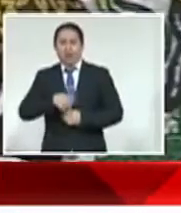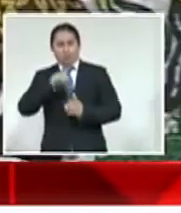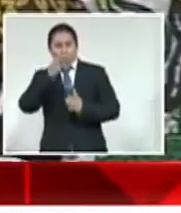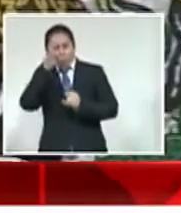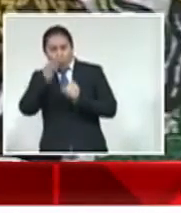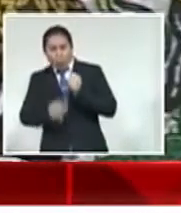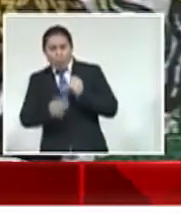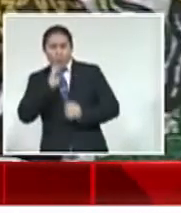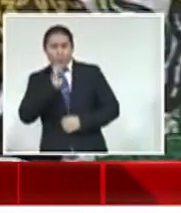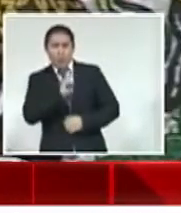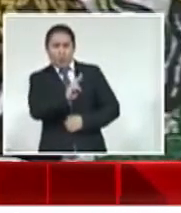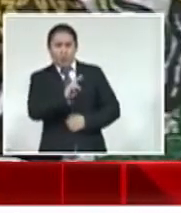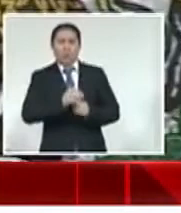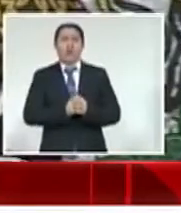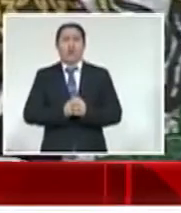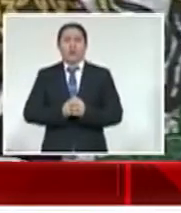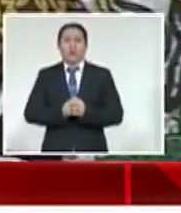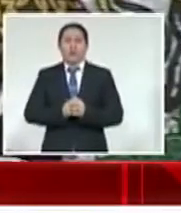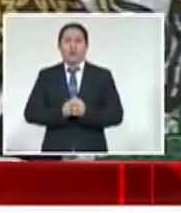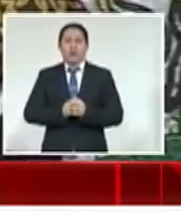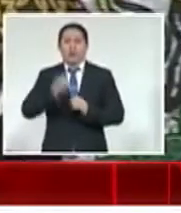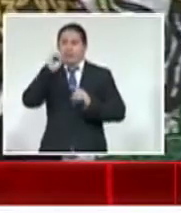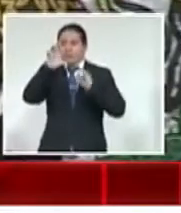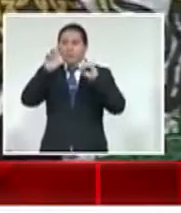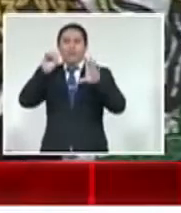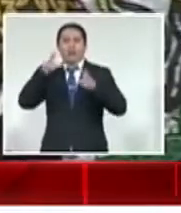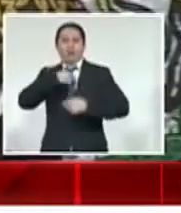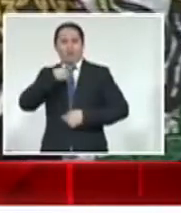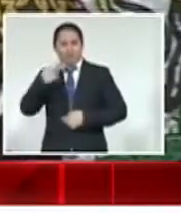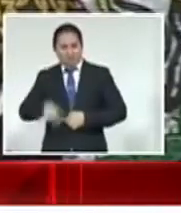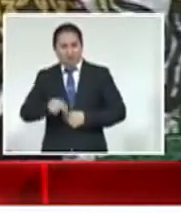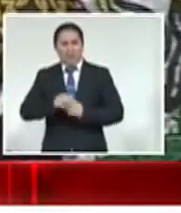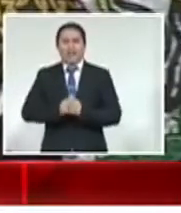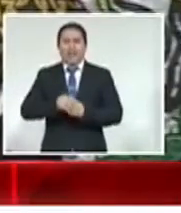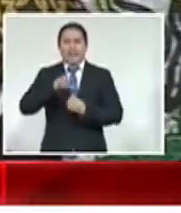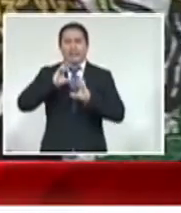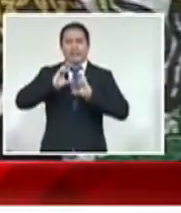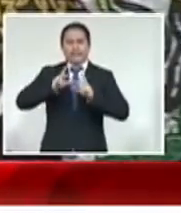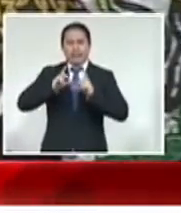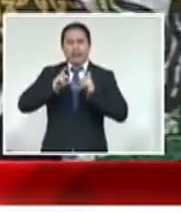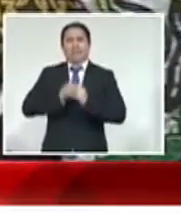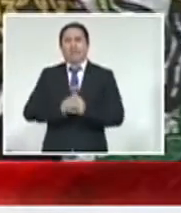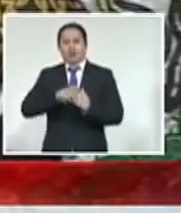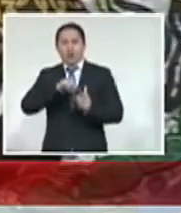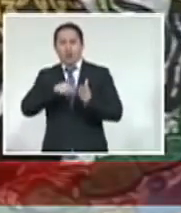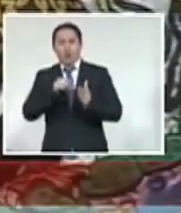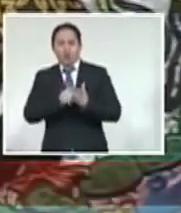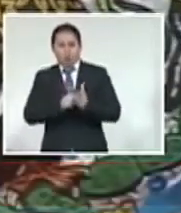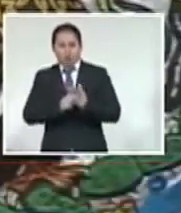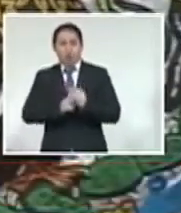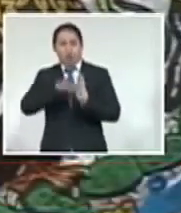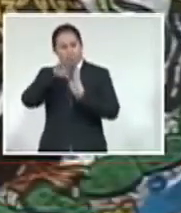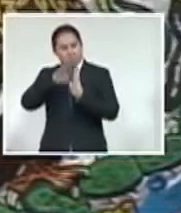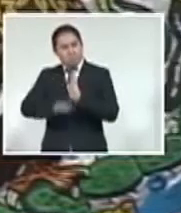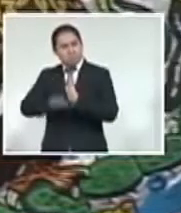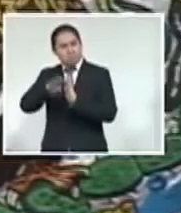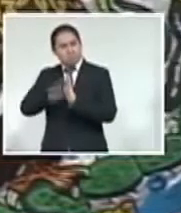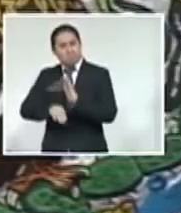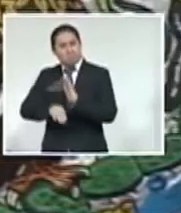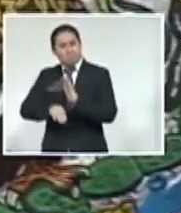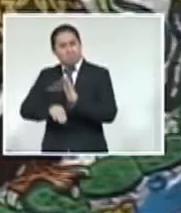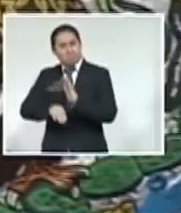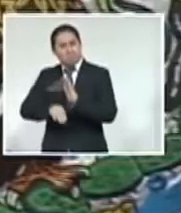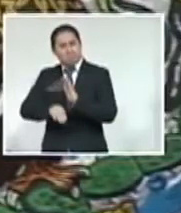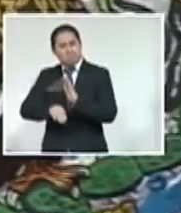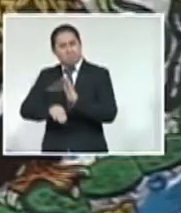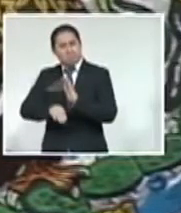por la Organización Ciudadana Semáforo Delictivo, Chiapas ocupa el primer lugar nacional con la tasa más baja de delitos